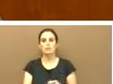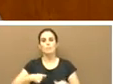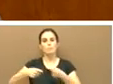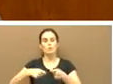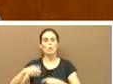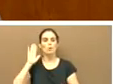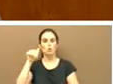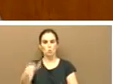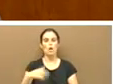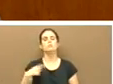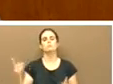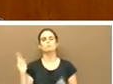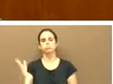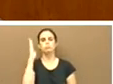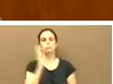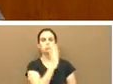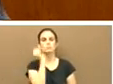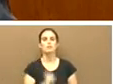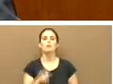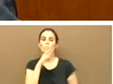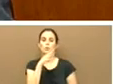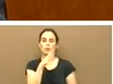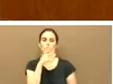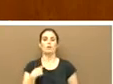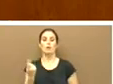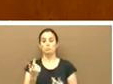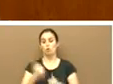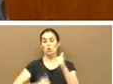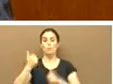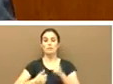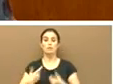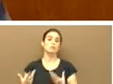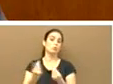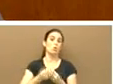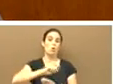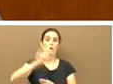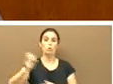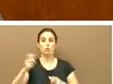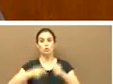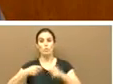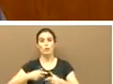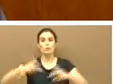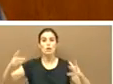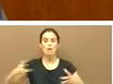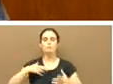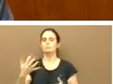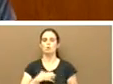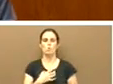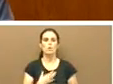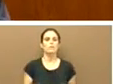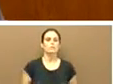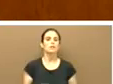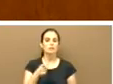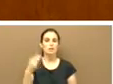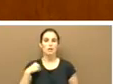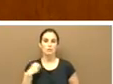rural, que no podrán competir en igualdad de condiciones dadas las características de ellos mismos. Siendo esta